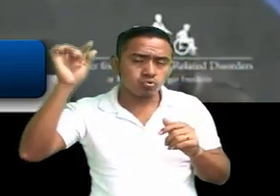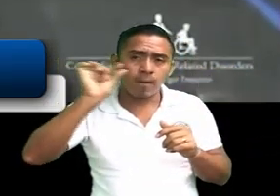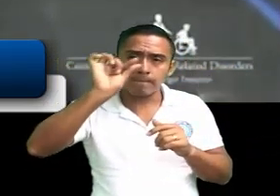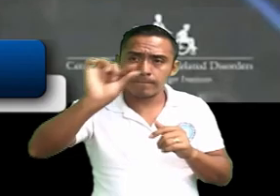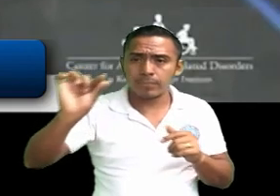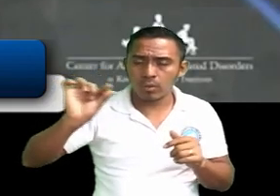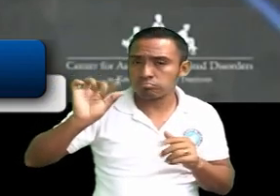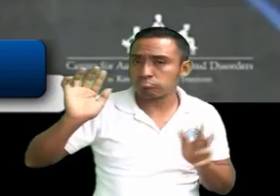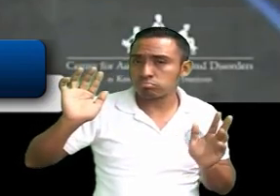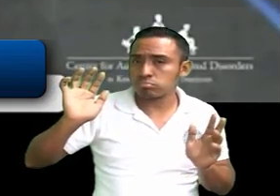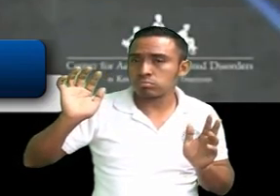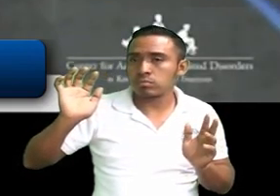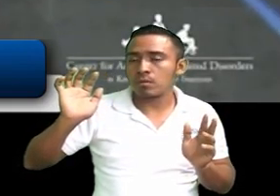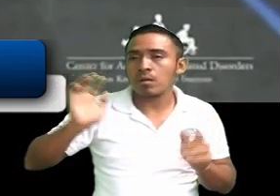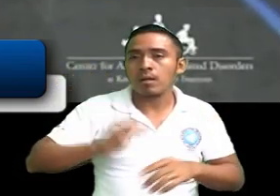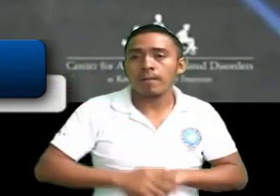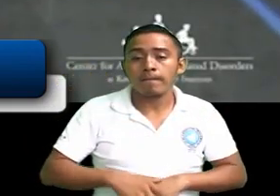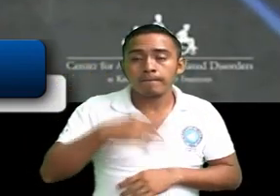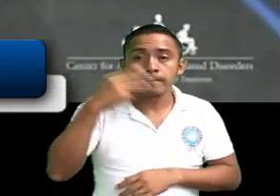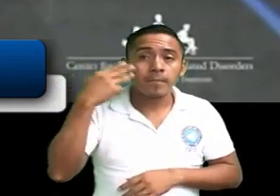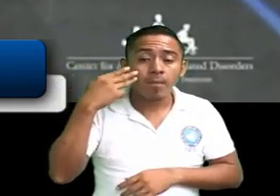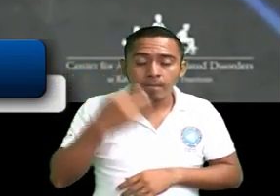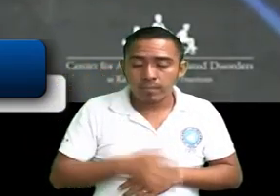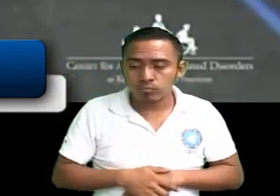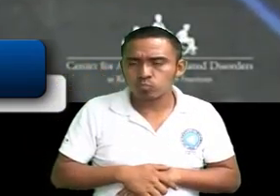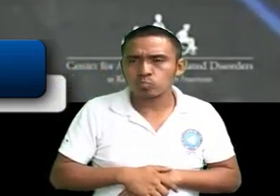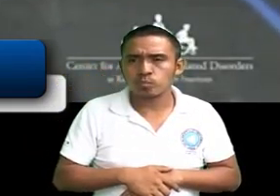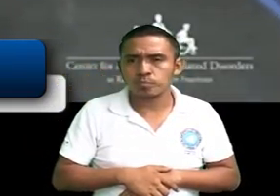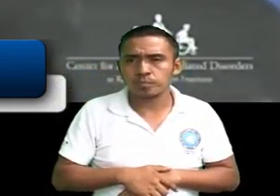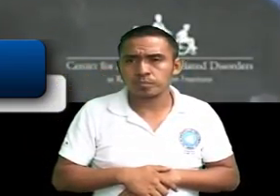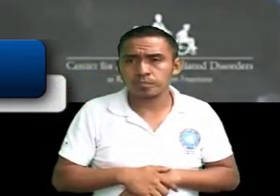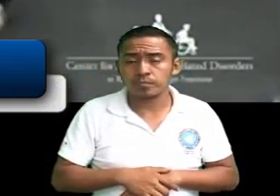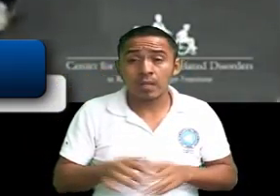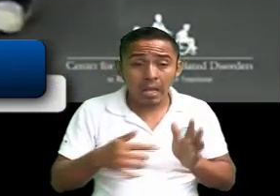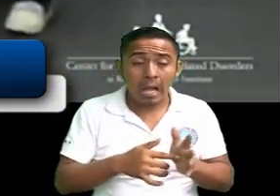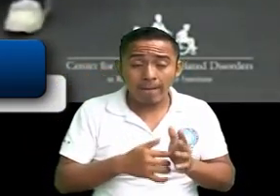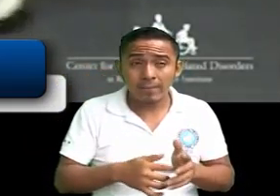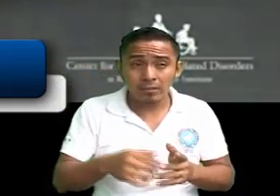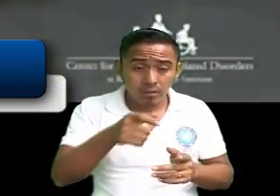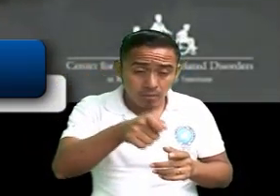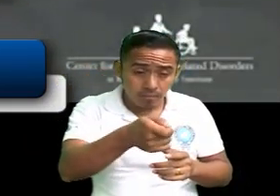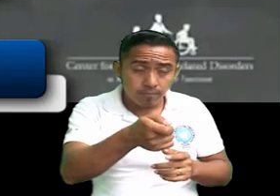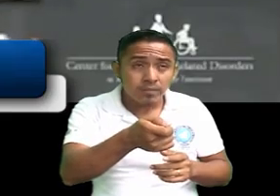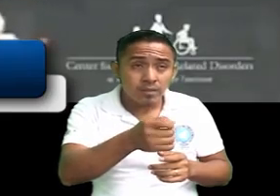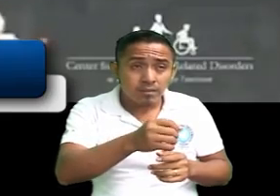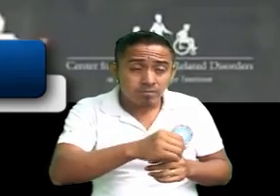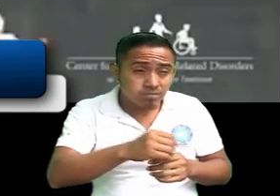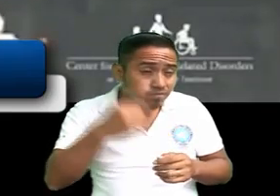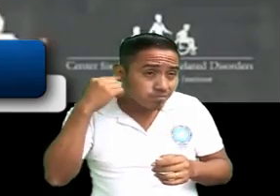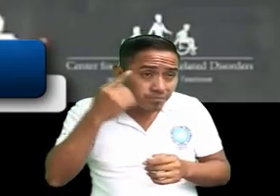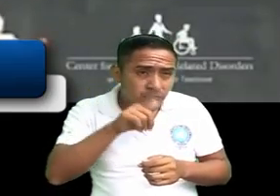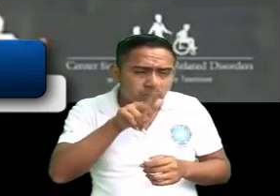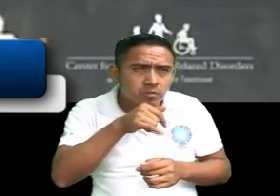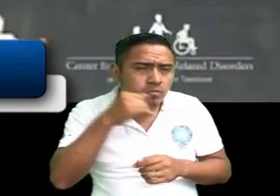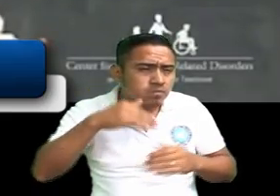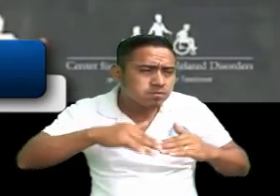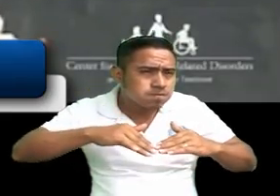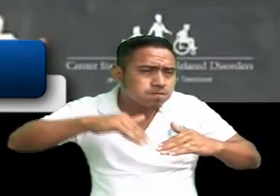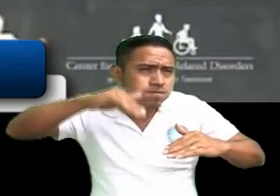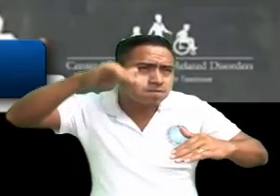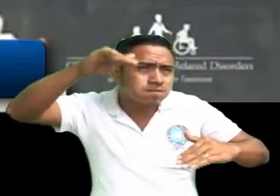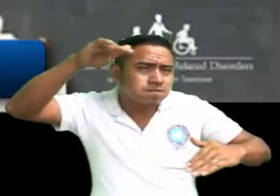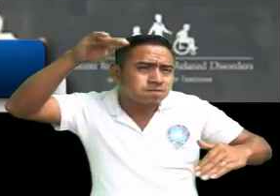Uh-huh. Sí, entonces hay que llevarlos a chequeo médico, hay operaciones también. Hay el problema, como decía, auditivo, cuando